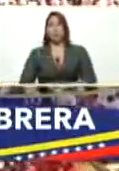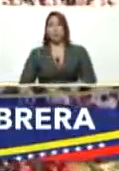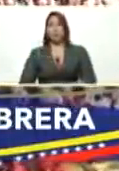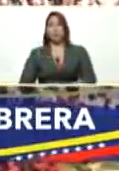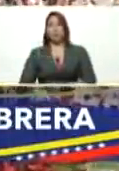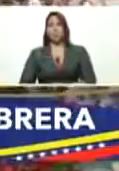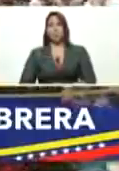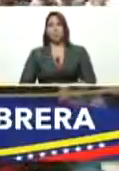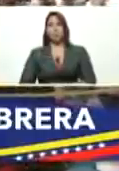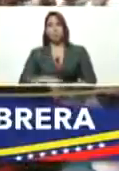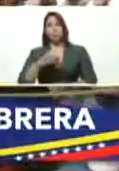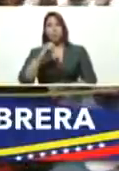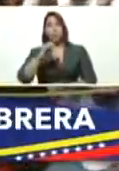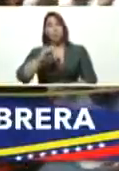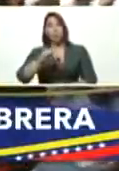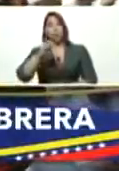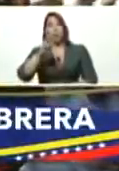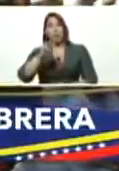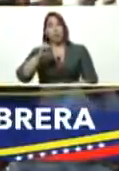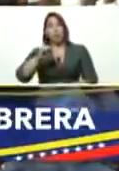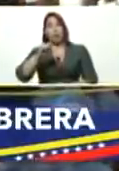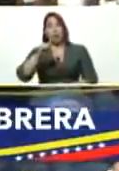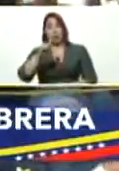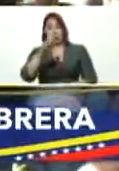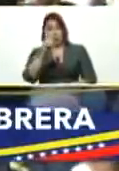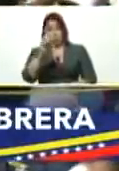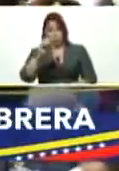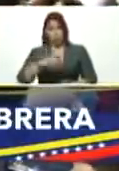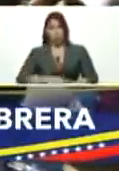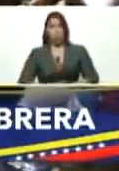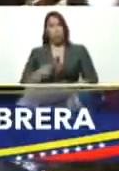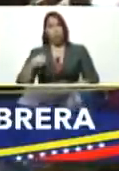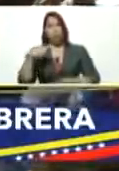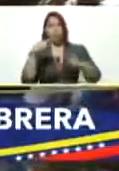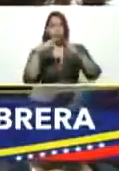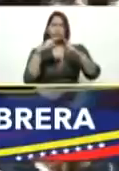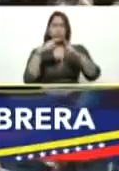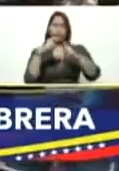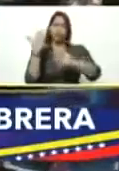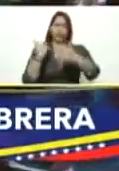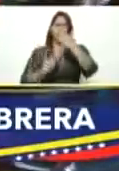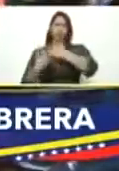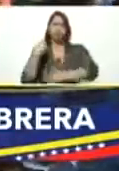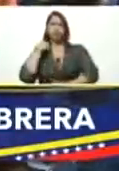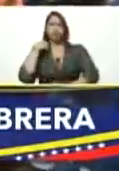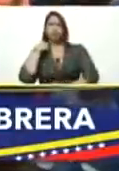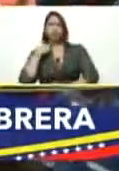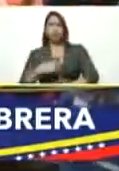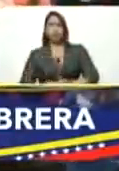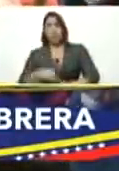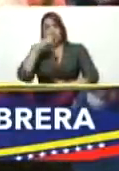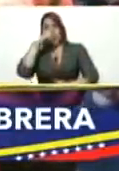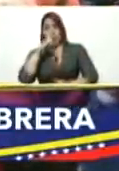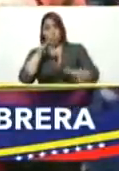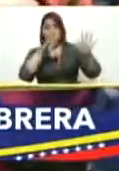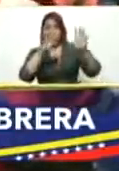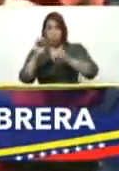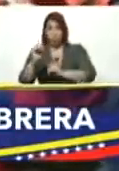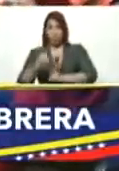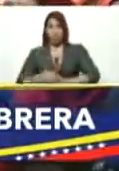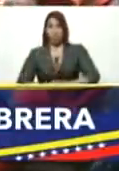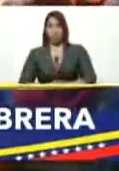osvaldo verá yo lo conocí por allá por los años 90